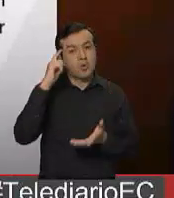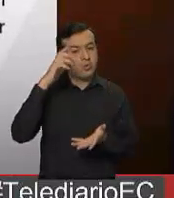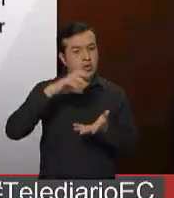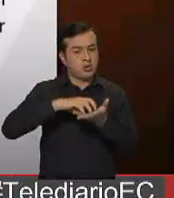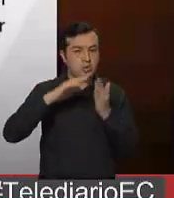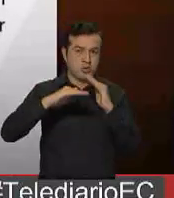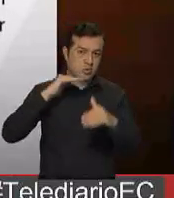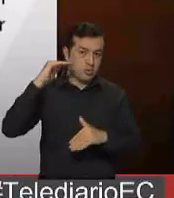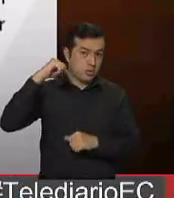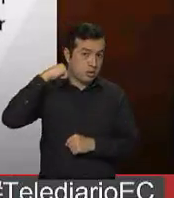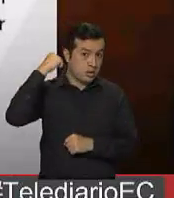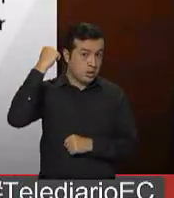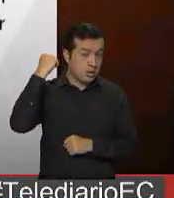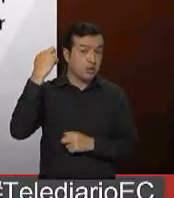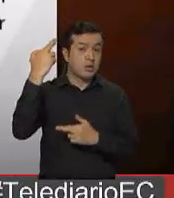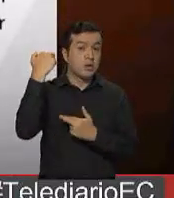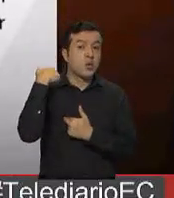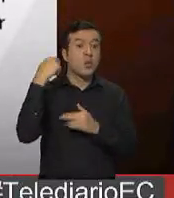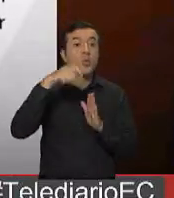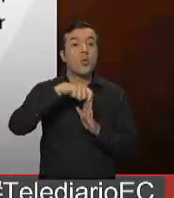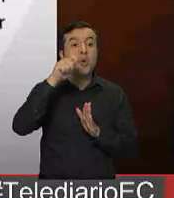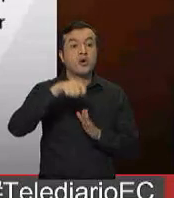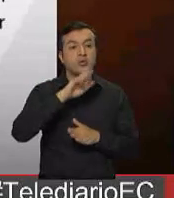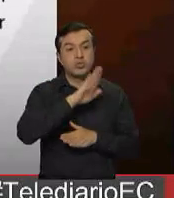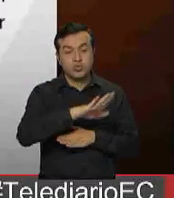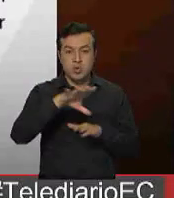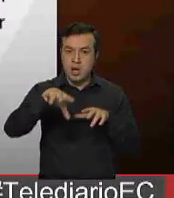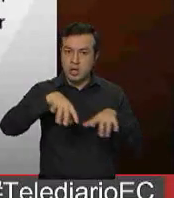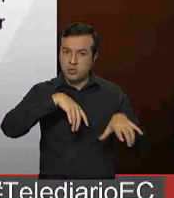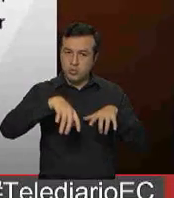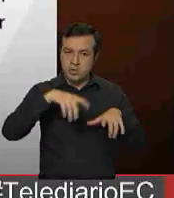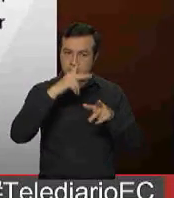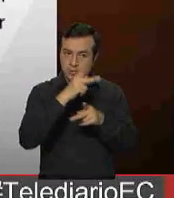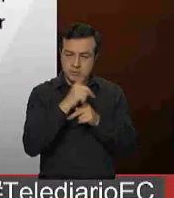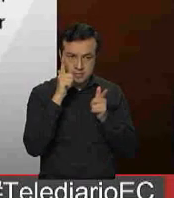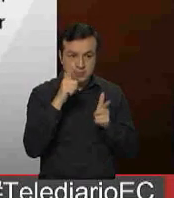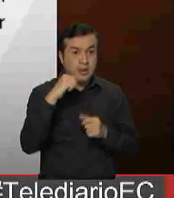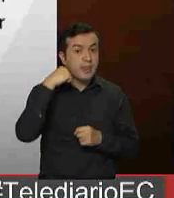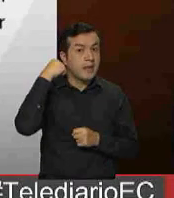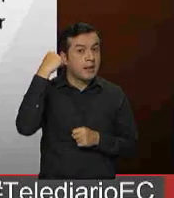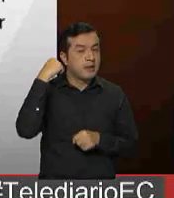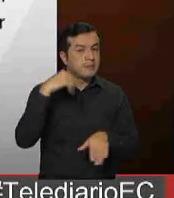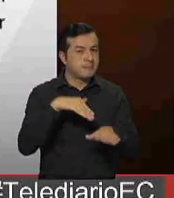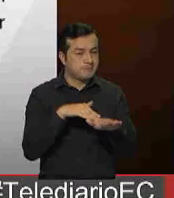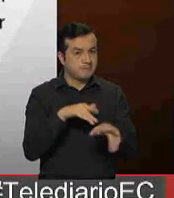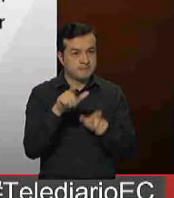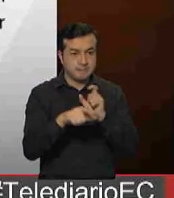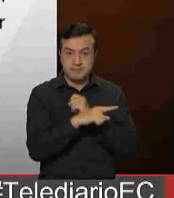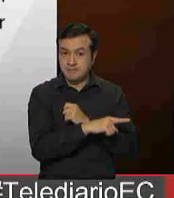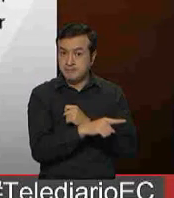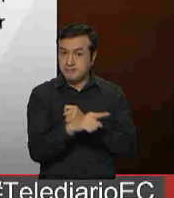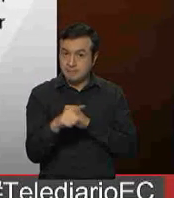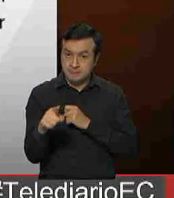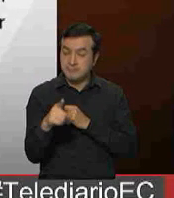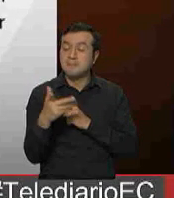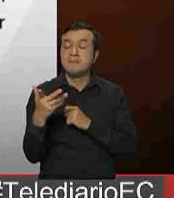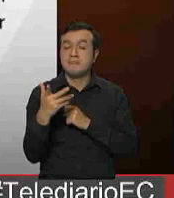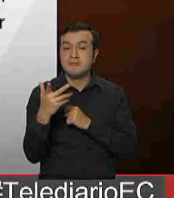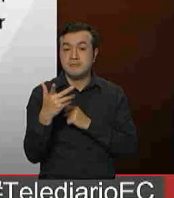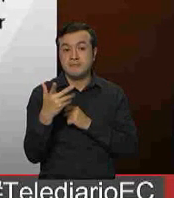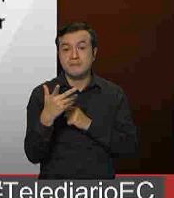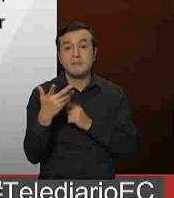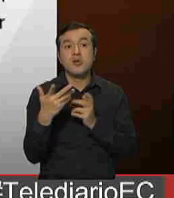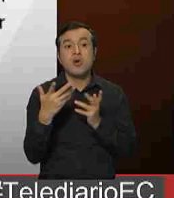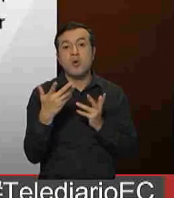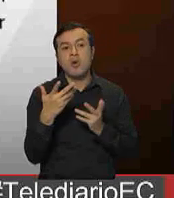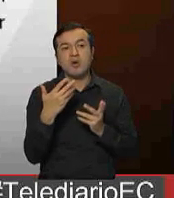Derecho reside en la potestad de los jueces de actuar en resguardo de los derechos y garantías de las personas para evitar